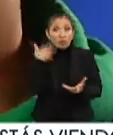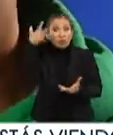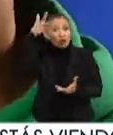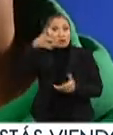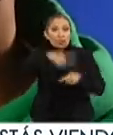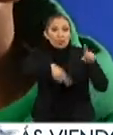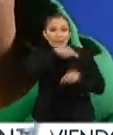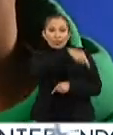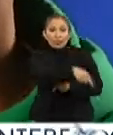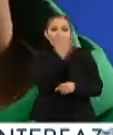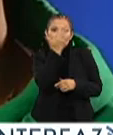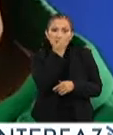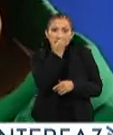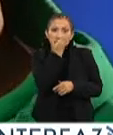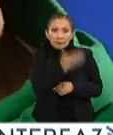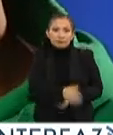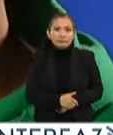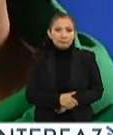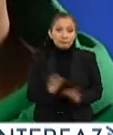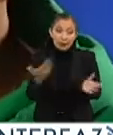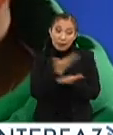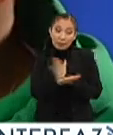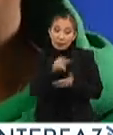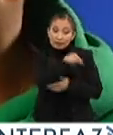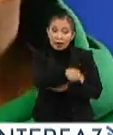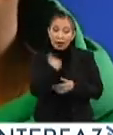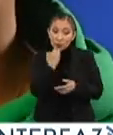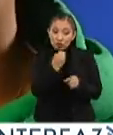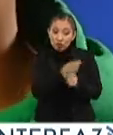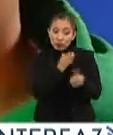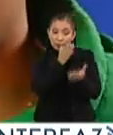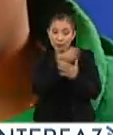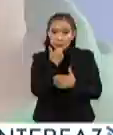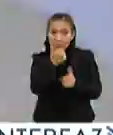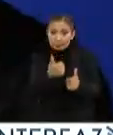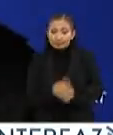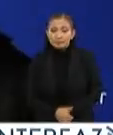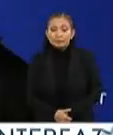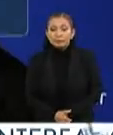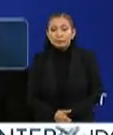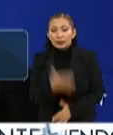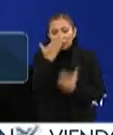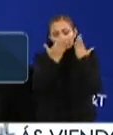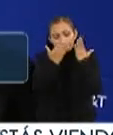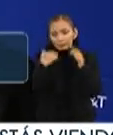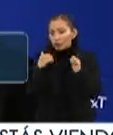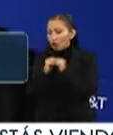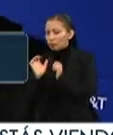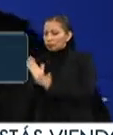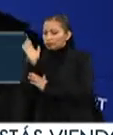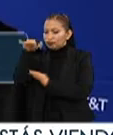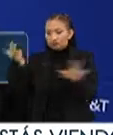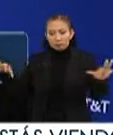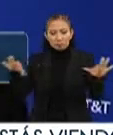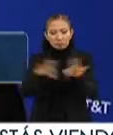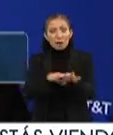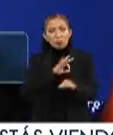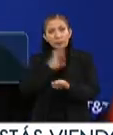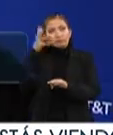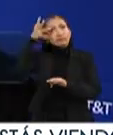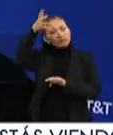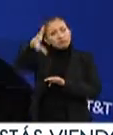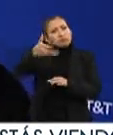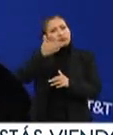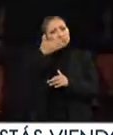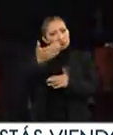tu futuro depende de la escuela también. Y aparte es una oportunidad muy buena. con el estudio y con el básquet, si juntas los dos, pues puedes llegar